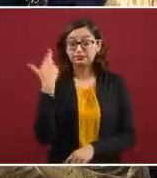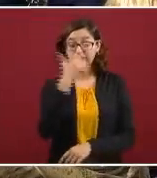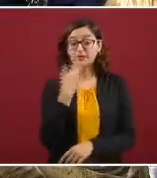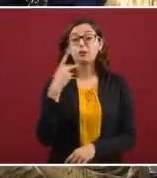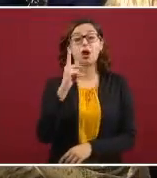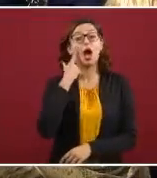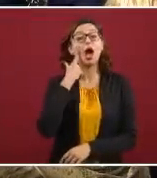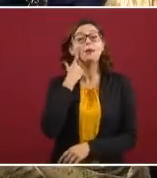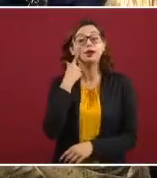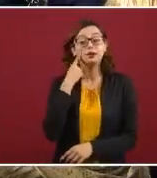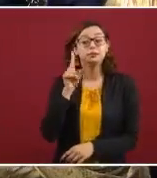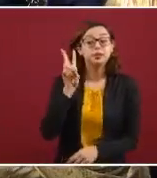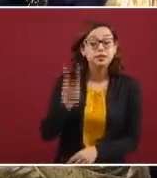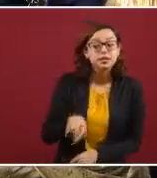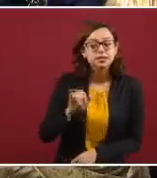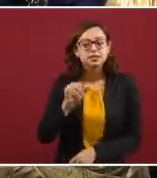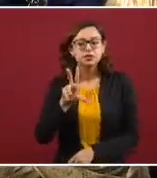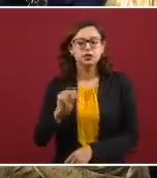es cierto, porque